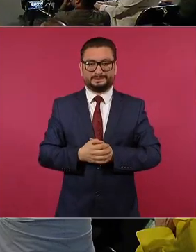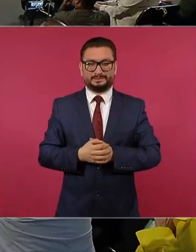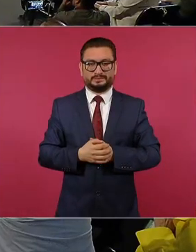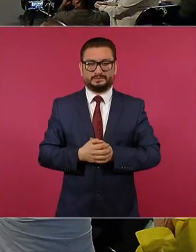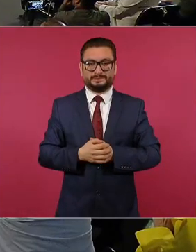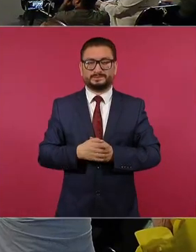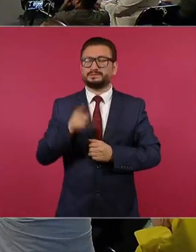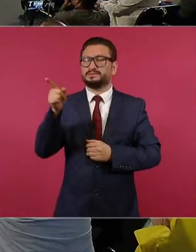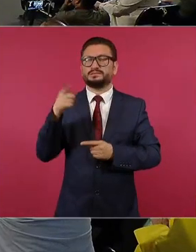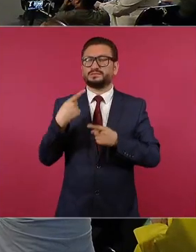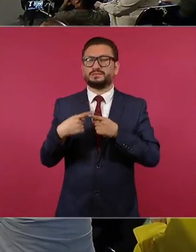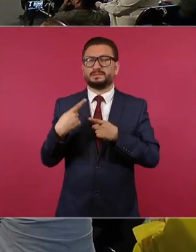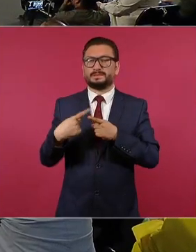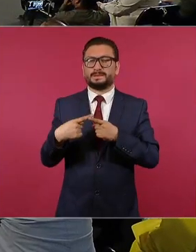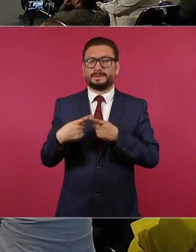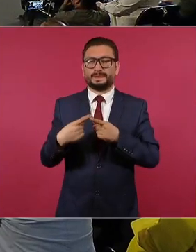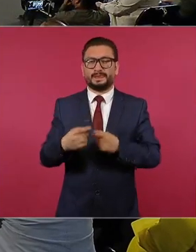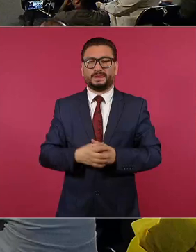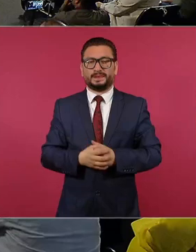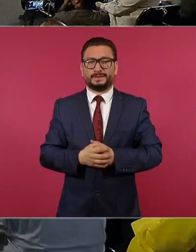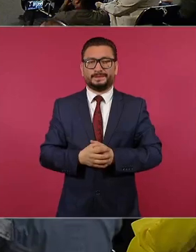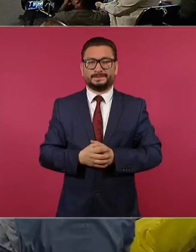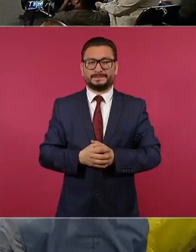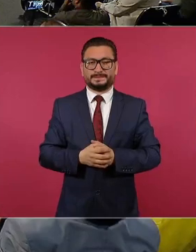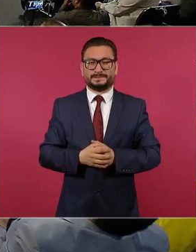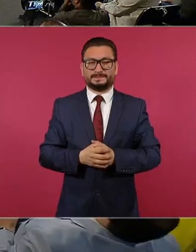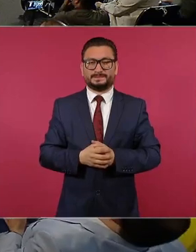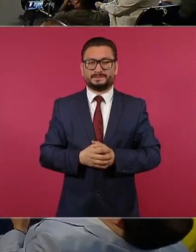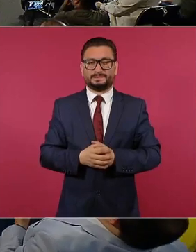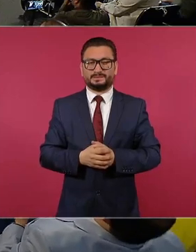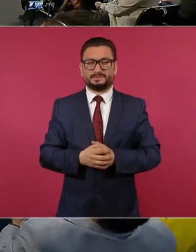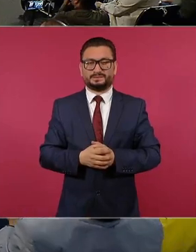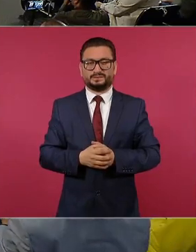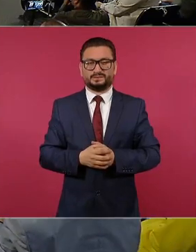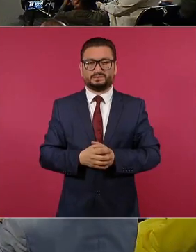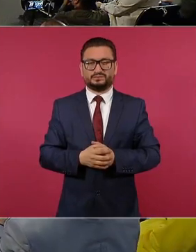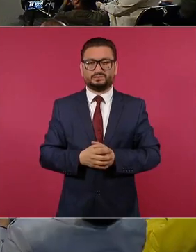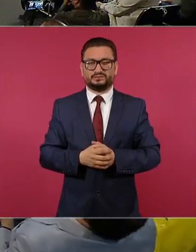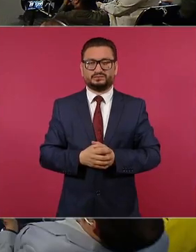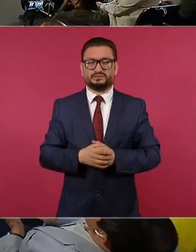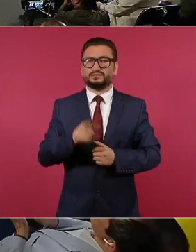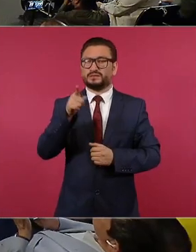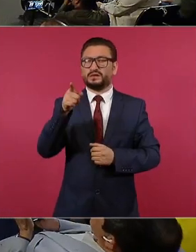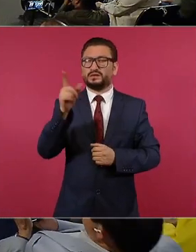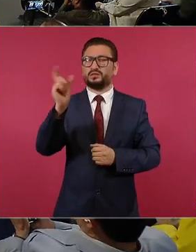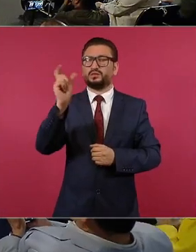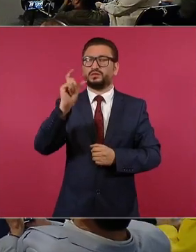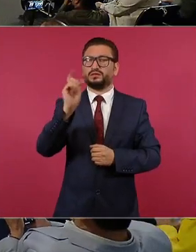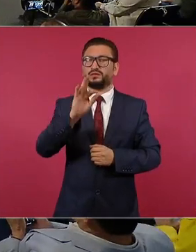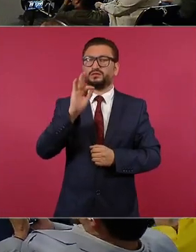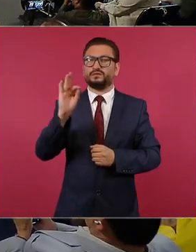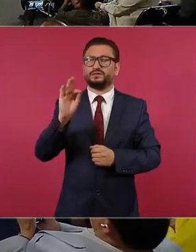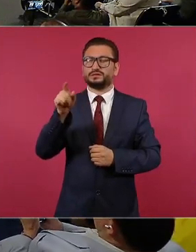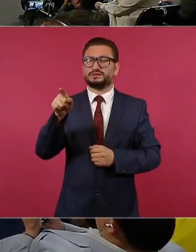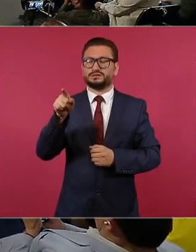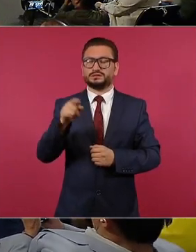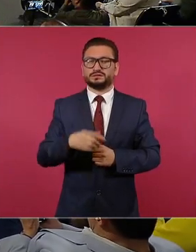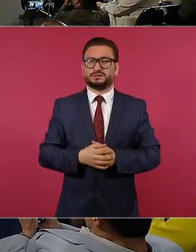¿Esta de quién es? De campaña de ellos. Es el Massive College. ¿Es de cuándo? Pues esta es